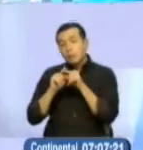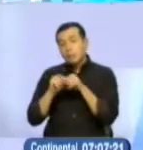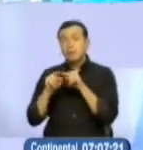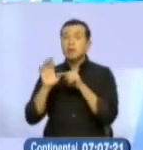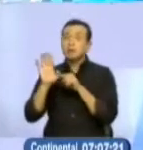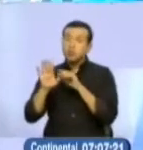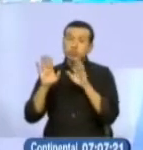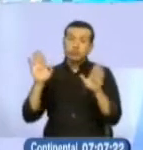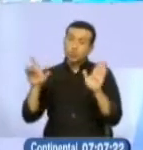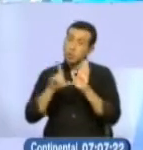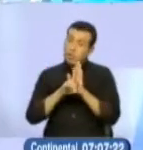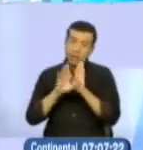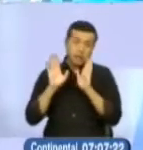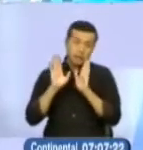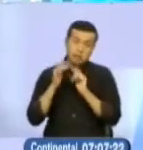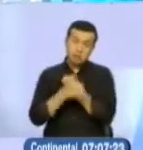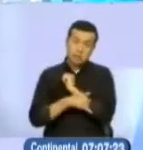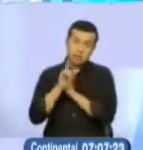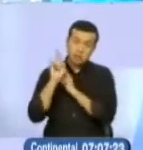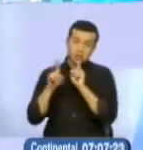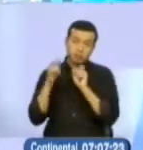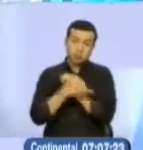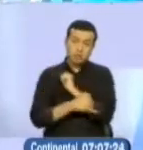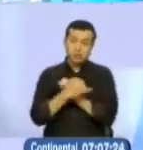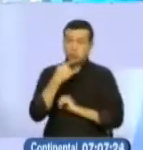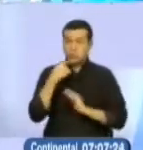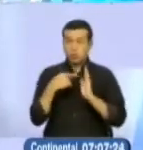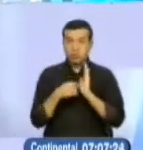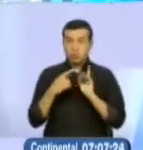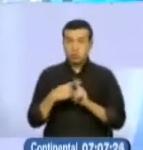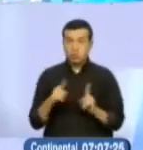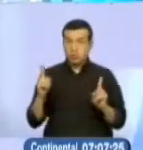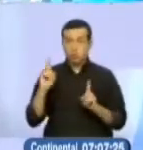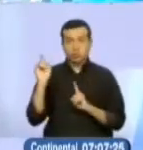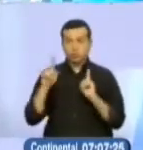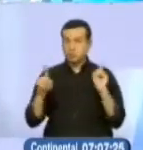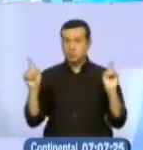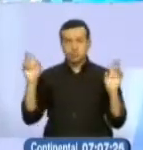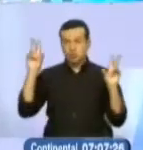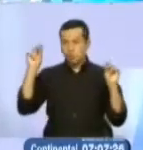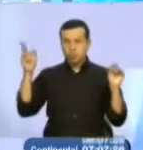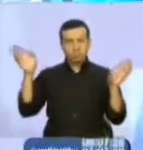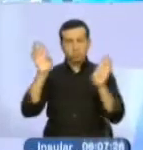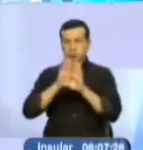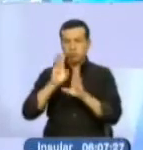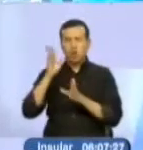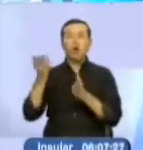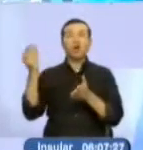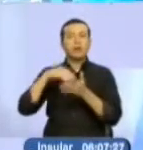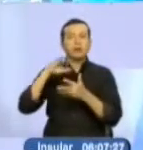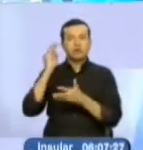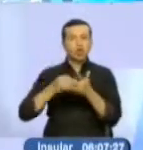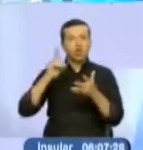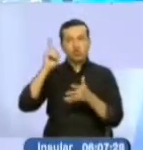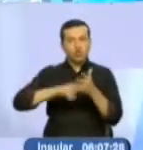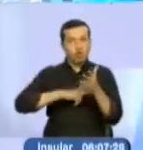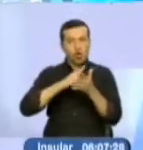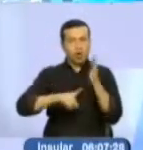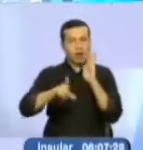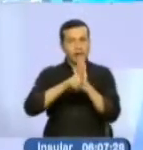dice la legislación hay otros países que por el contrario cierran la posibilidad de hacer ese tipo de